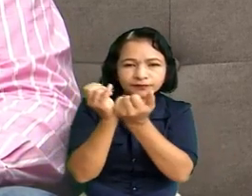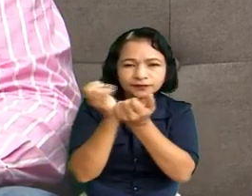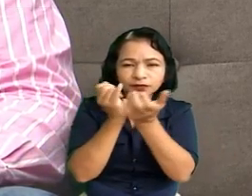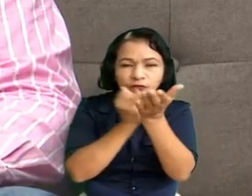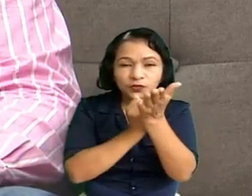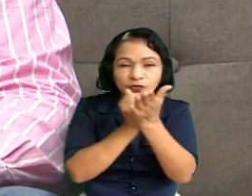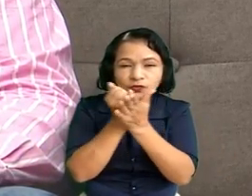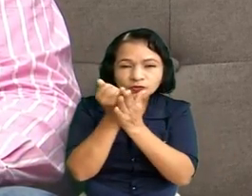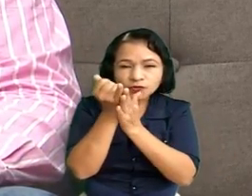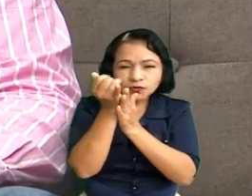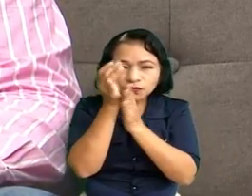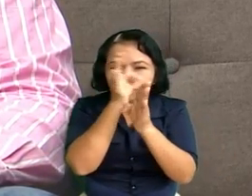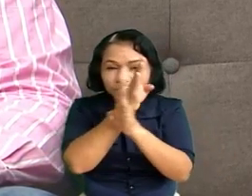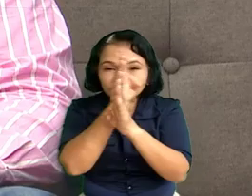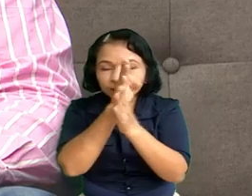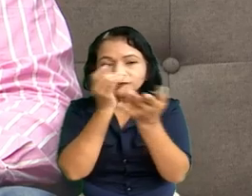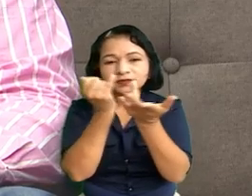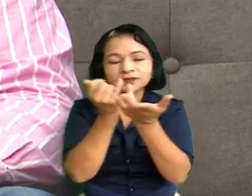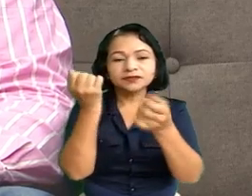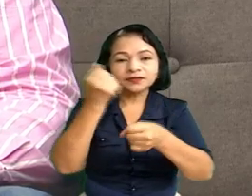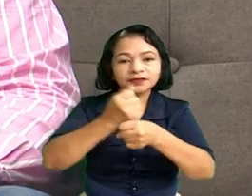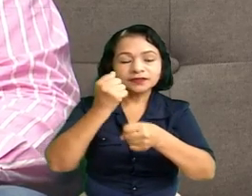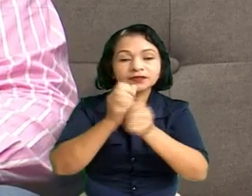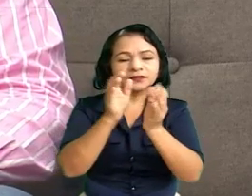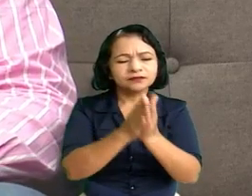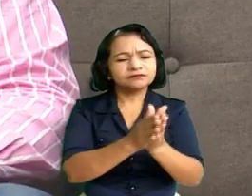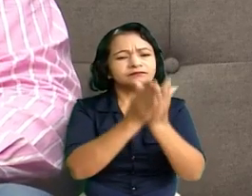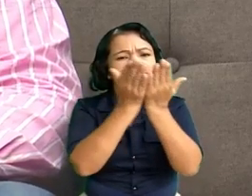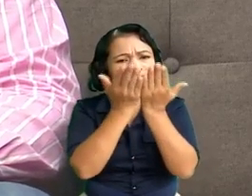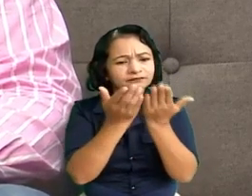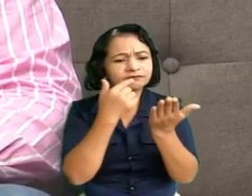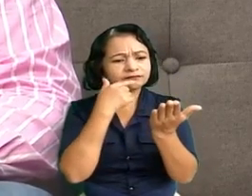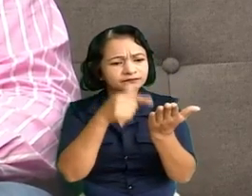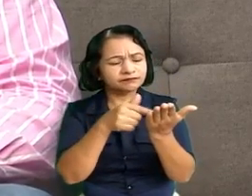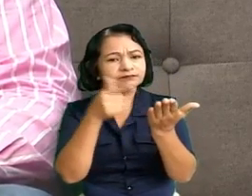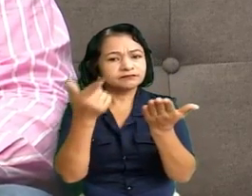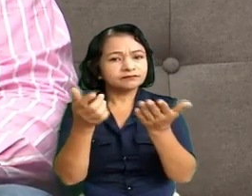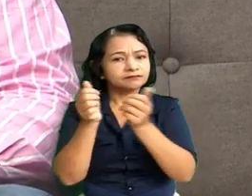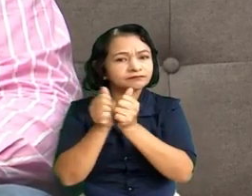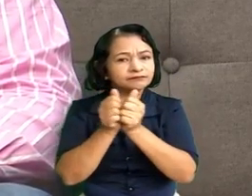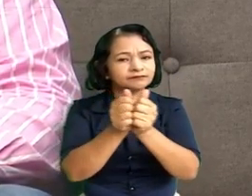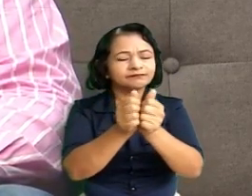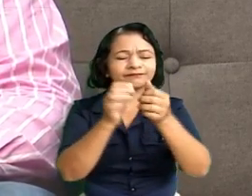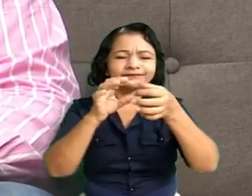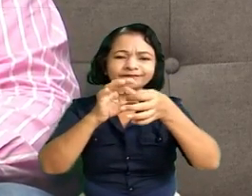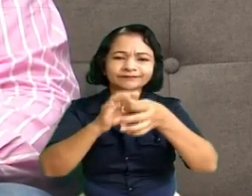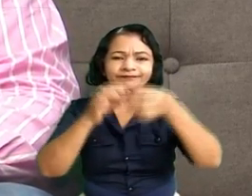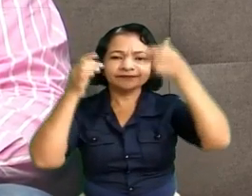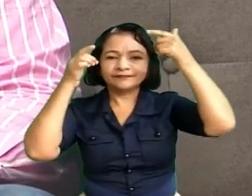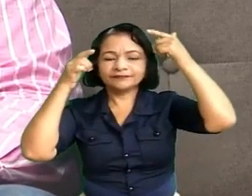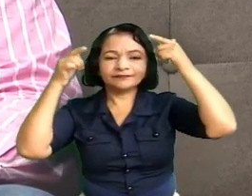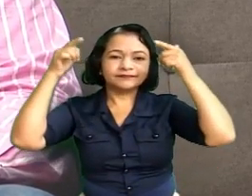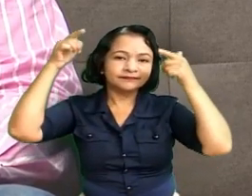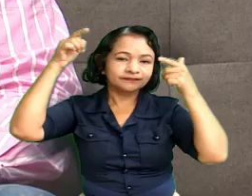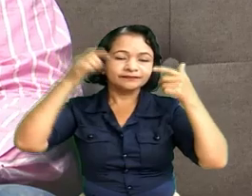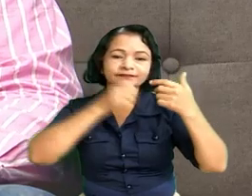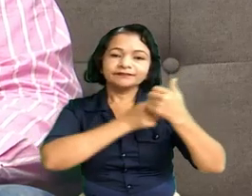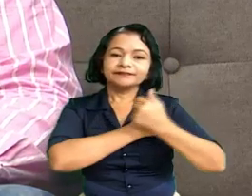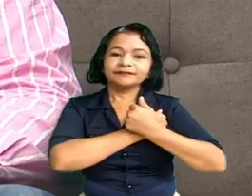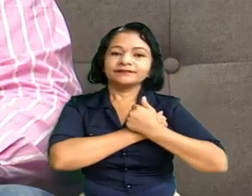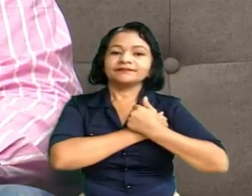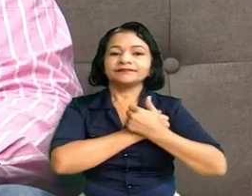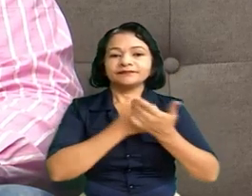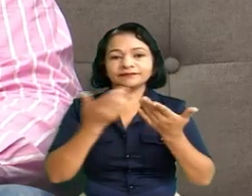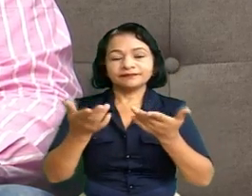acompañamiento social y sin duda alguna, los libros así lo evidencian, la compañía sentimental del general de Hombres y Mujeres Libres. Para